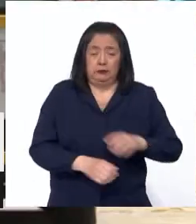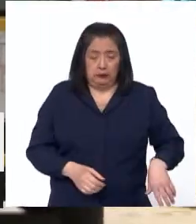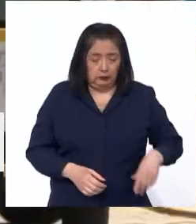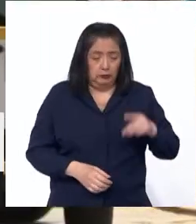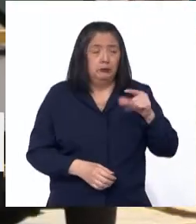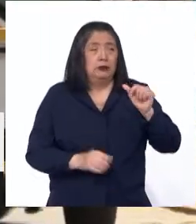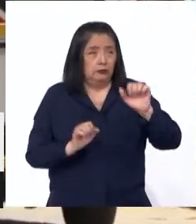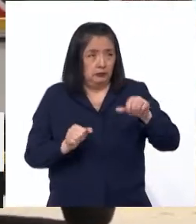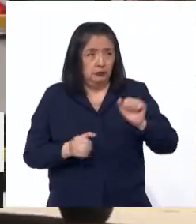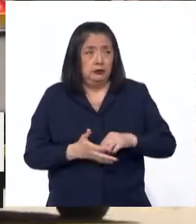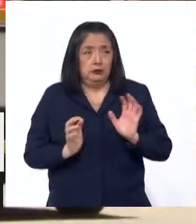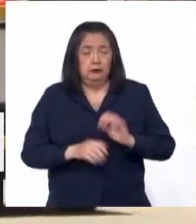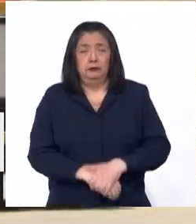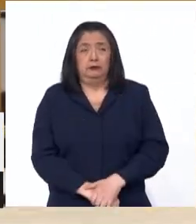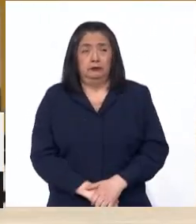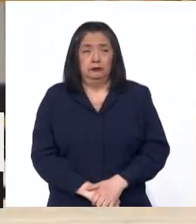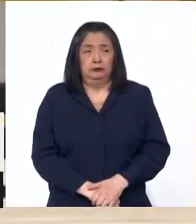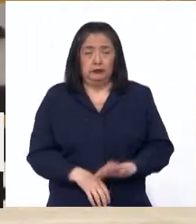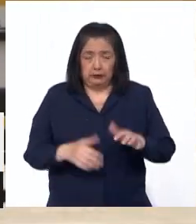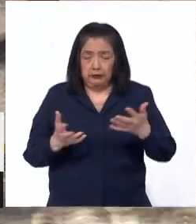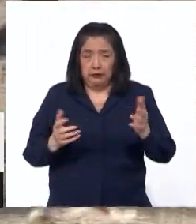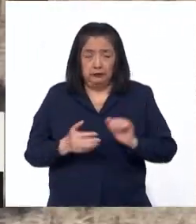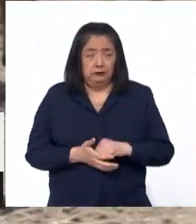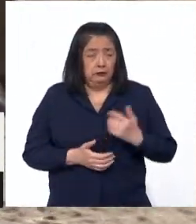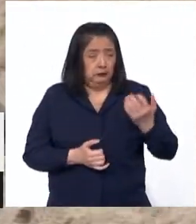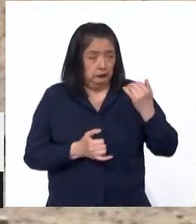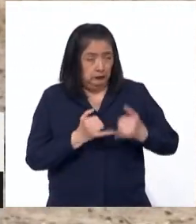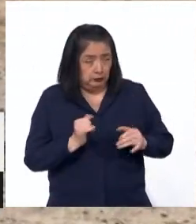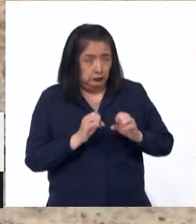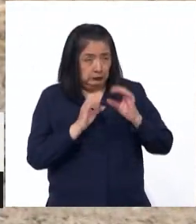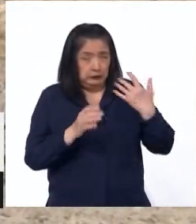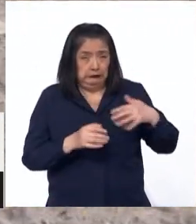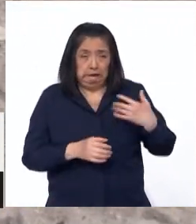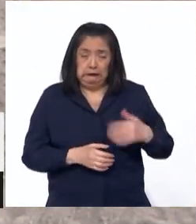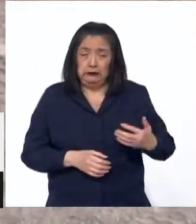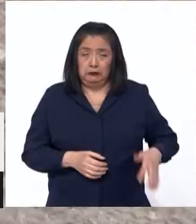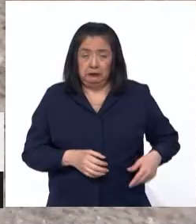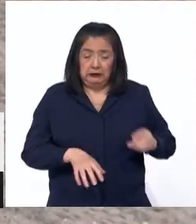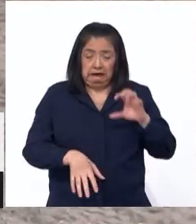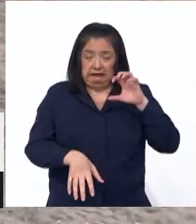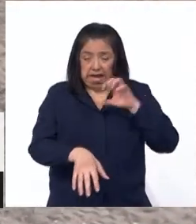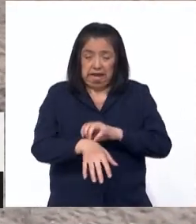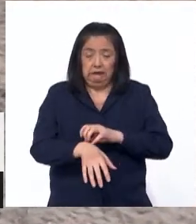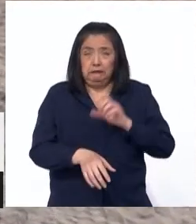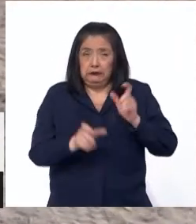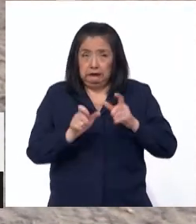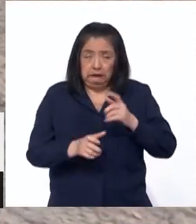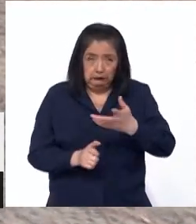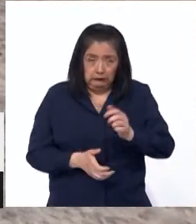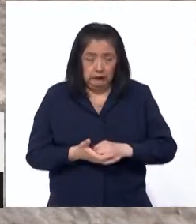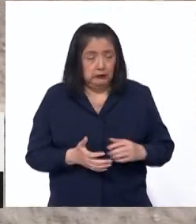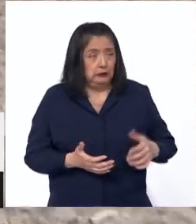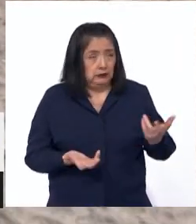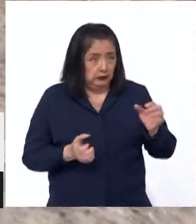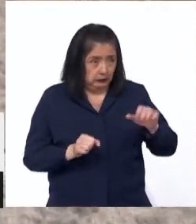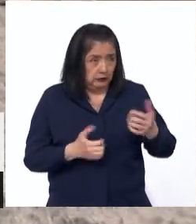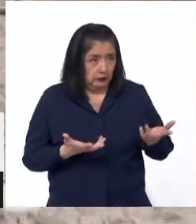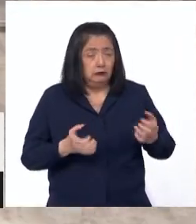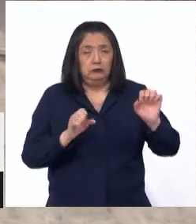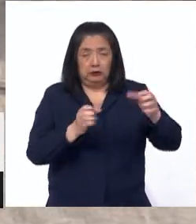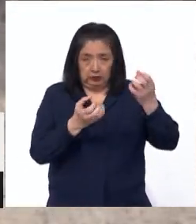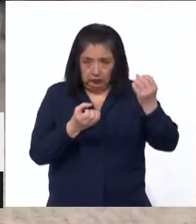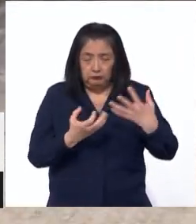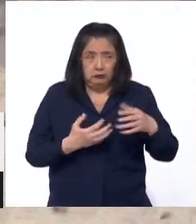perros, vacunas caninas. Sí, ¿En los últimos días se ha reportado mordedura, gente que ha venido por mordedura de canes? Sí, se